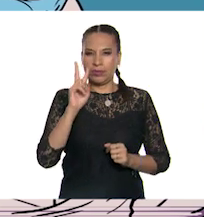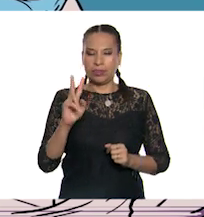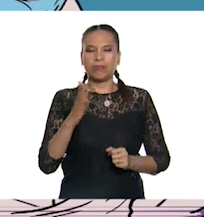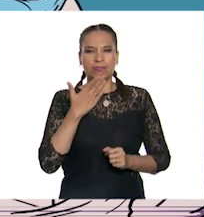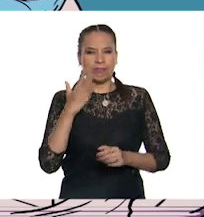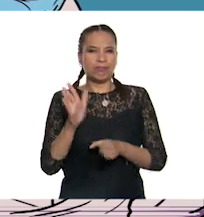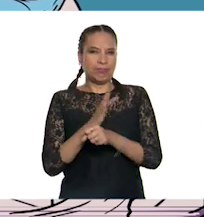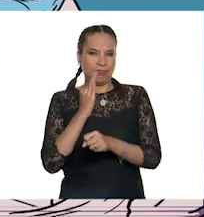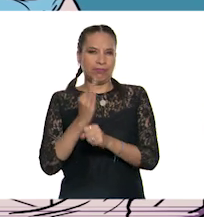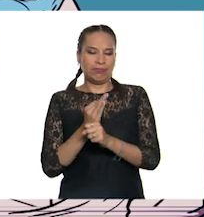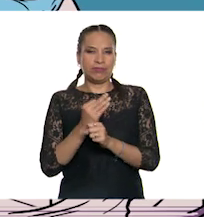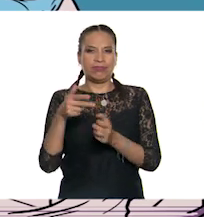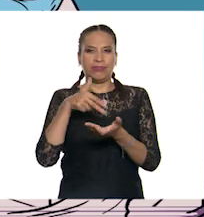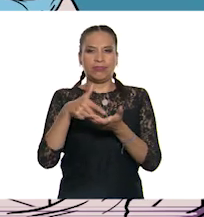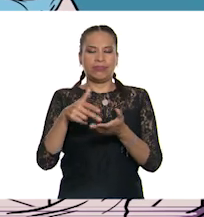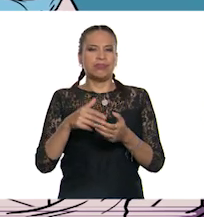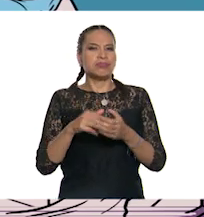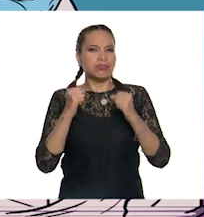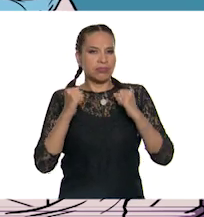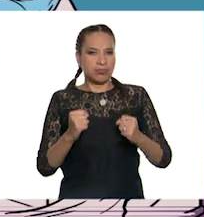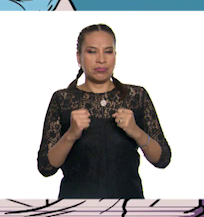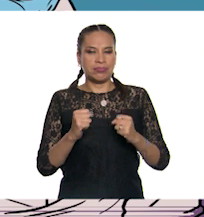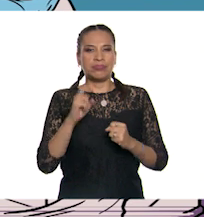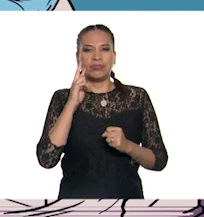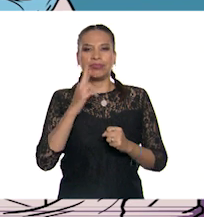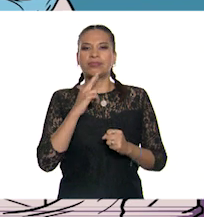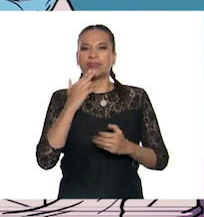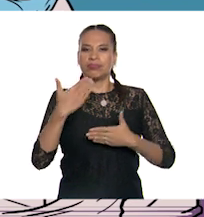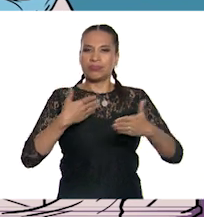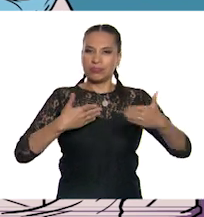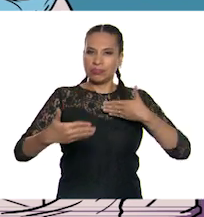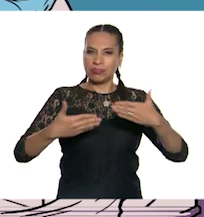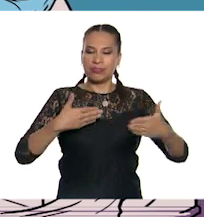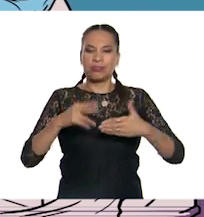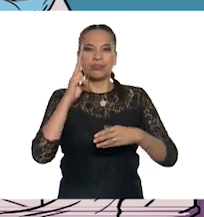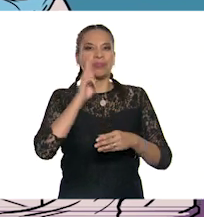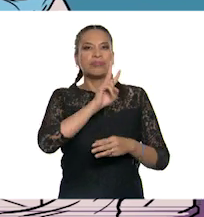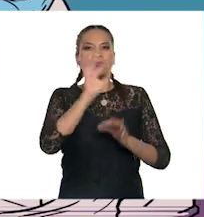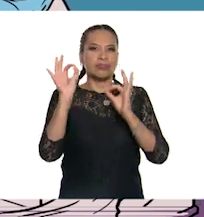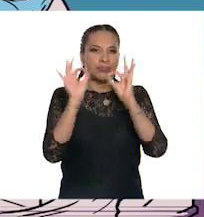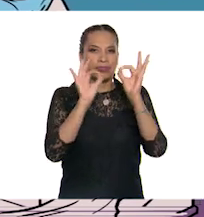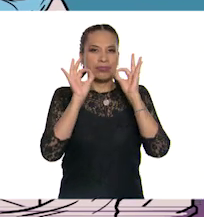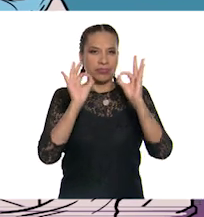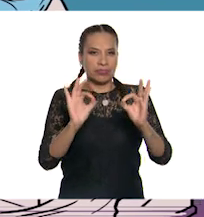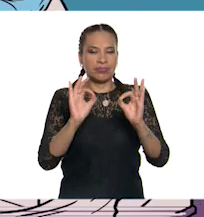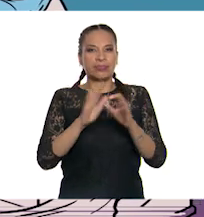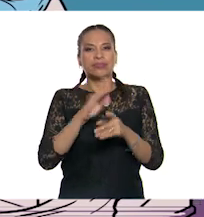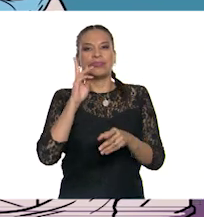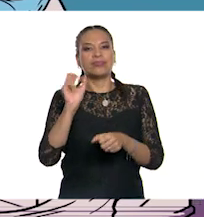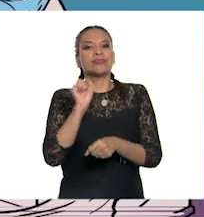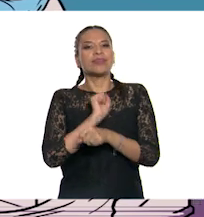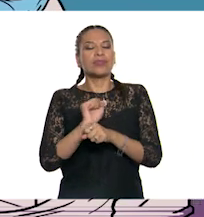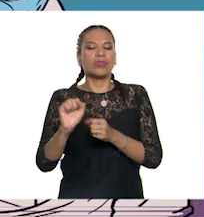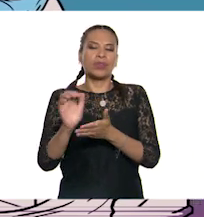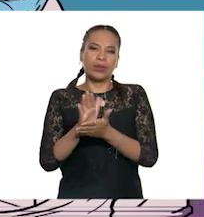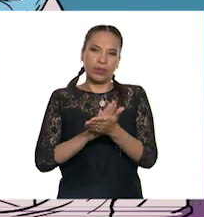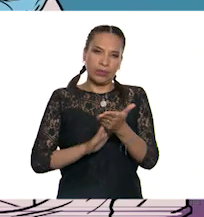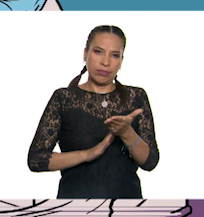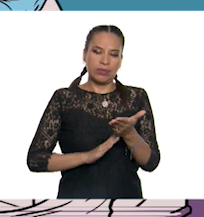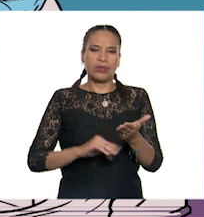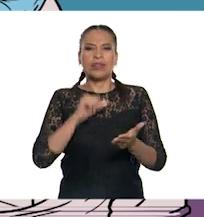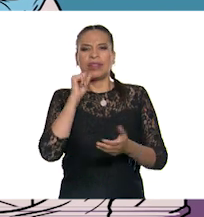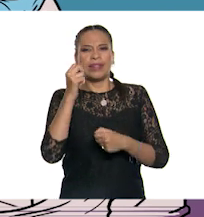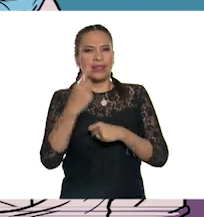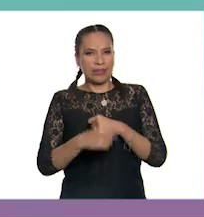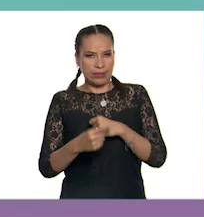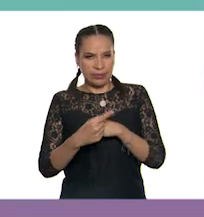simpatizaba. Sus pasos eran firmes, su andar resuelto, su mirada audaz, pero a la vez era sencillo, humilde y sin